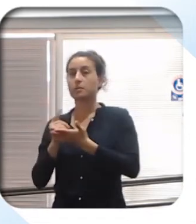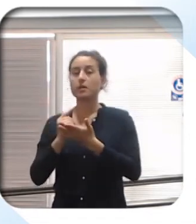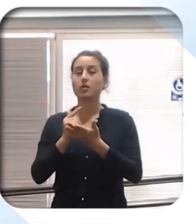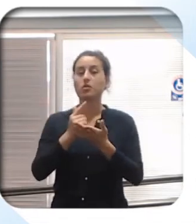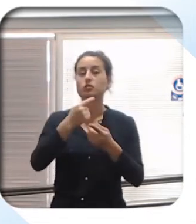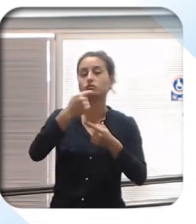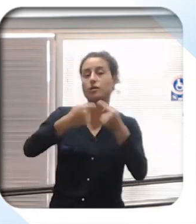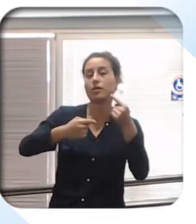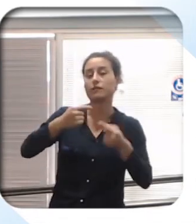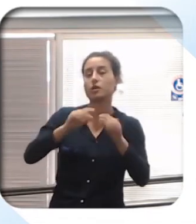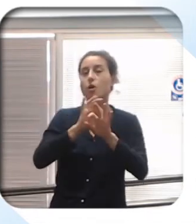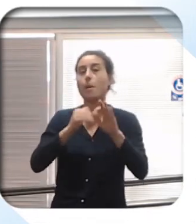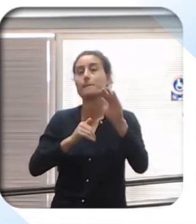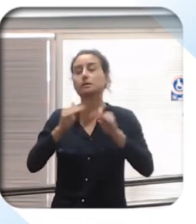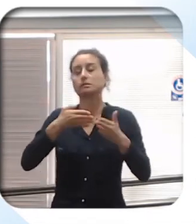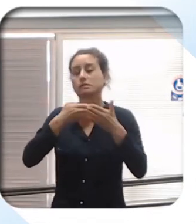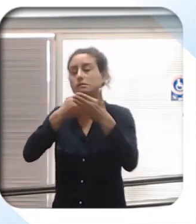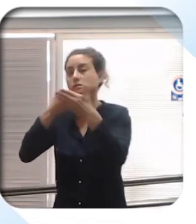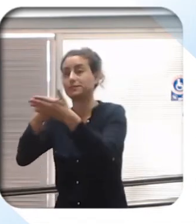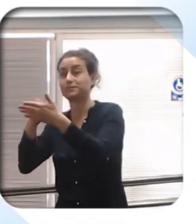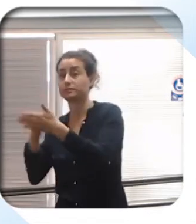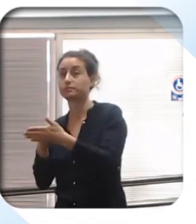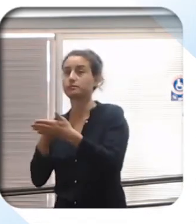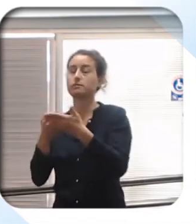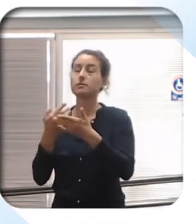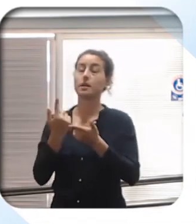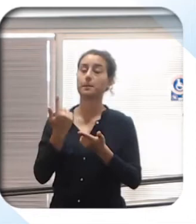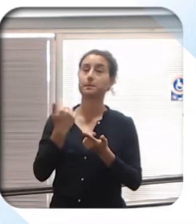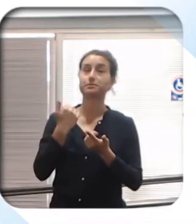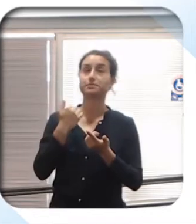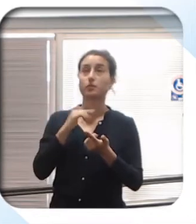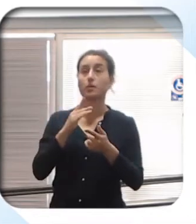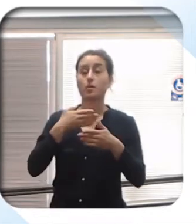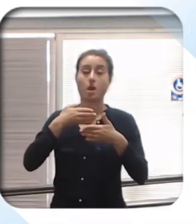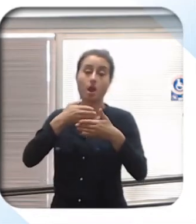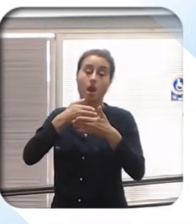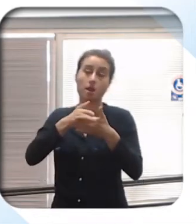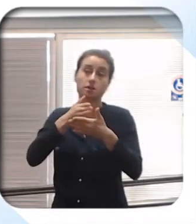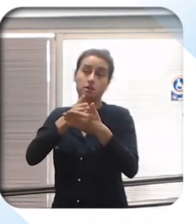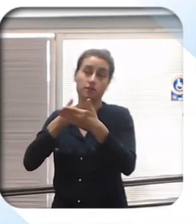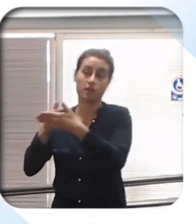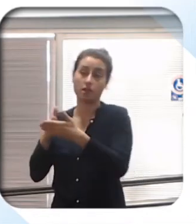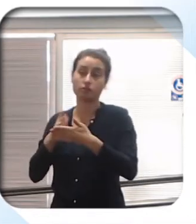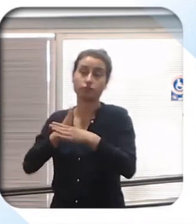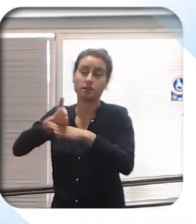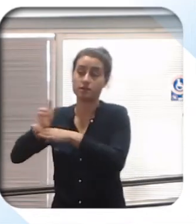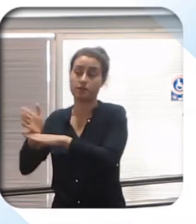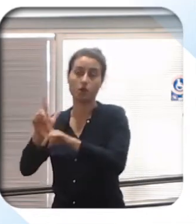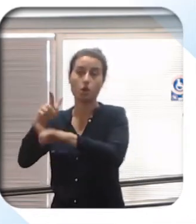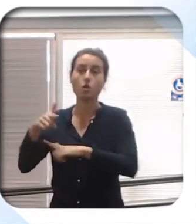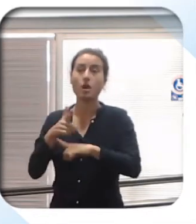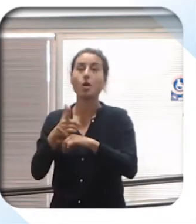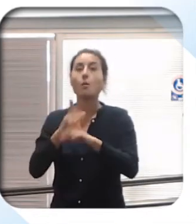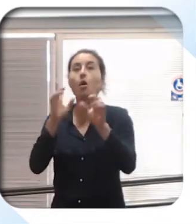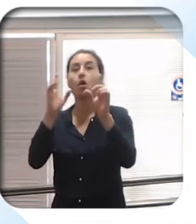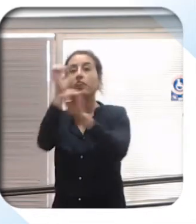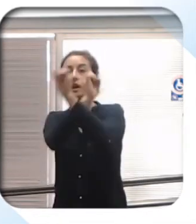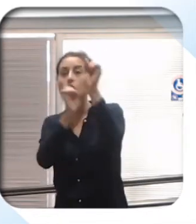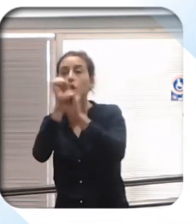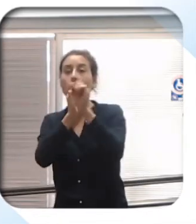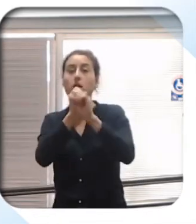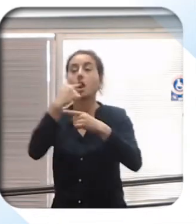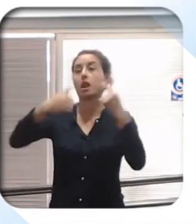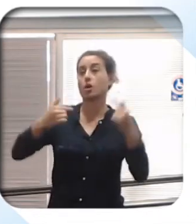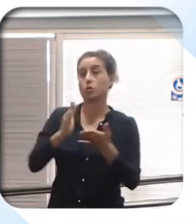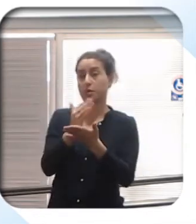mayor cantidad de barreras, lamentablemente, porque bueno, por la accesibilidad mismo a la tecnología en determinados